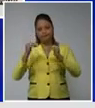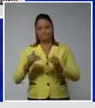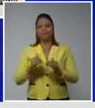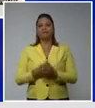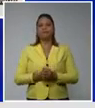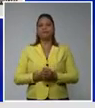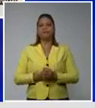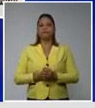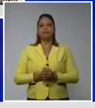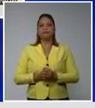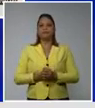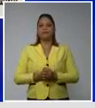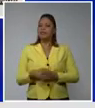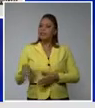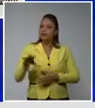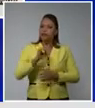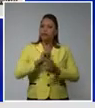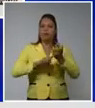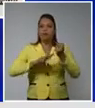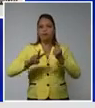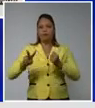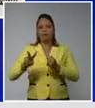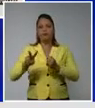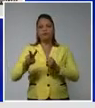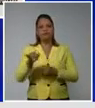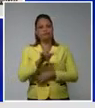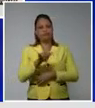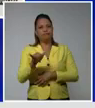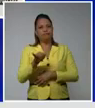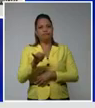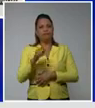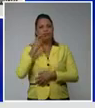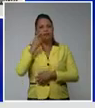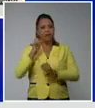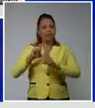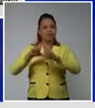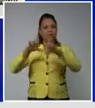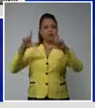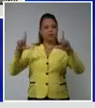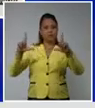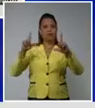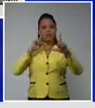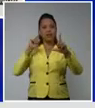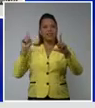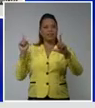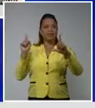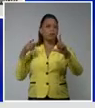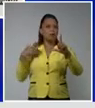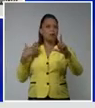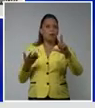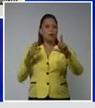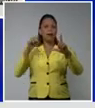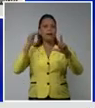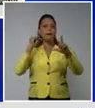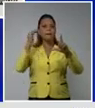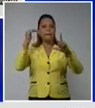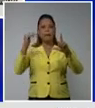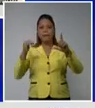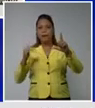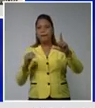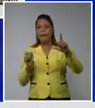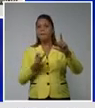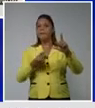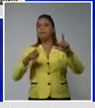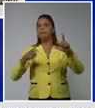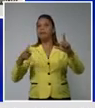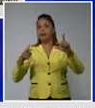así de todos los territorios. Y en el pastel se puede apreciar cuáles son los que más por ciento de muestras,